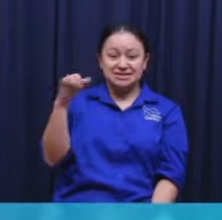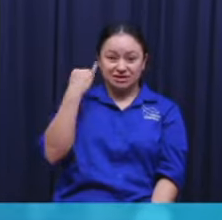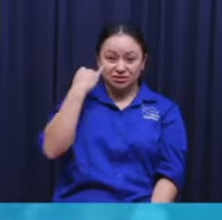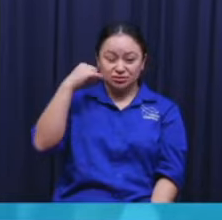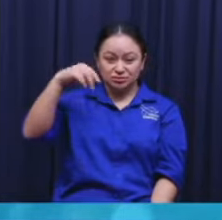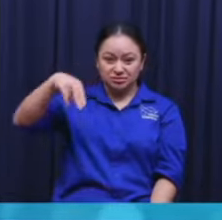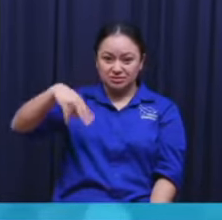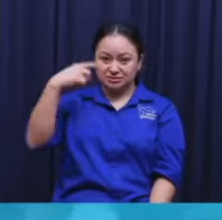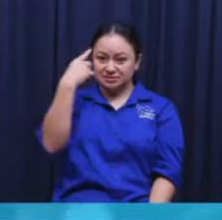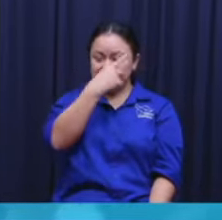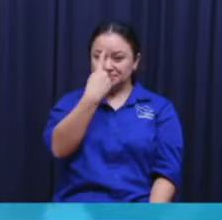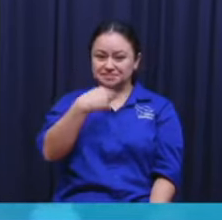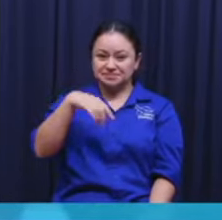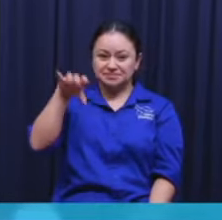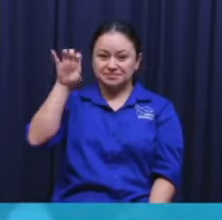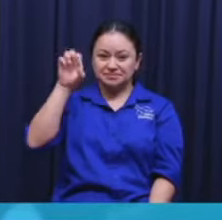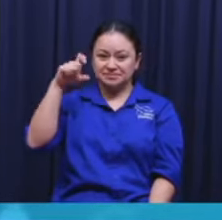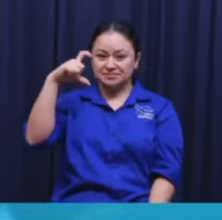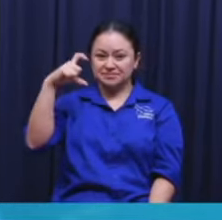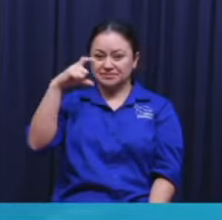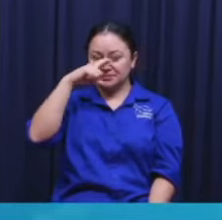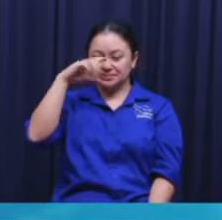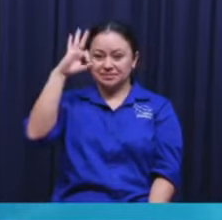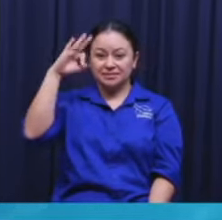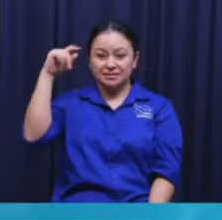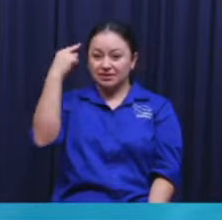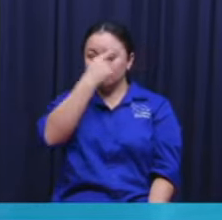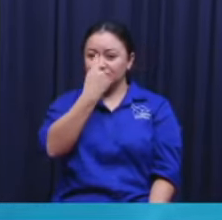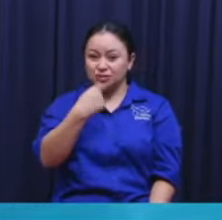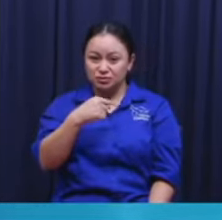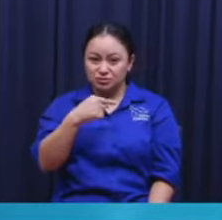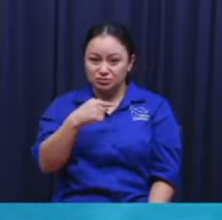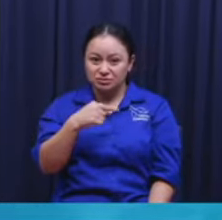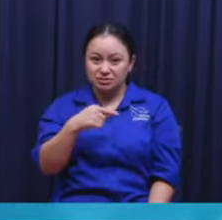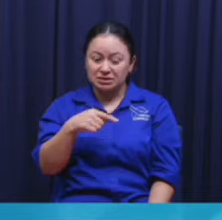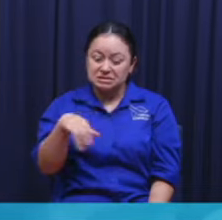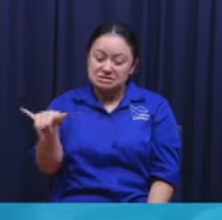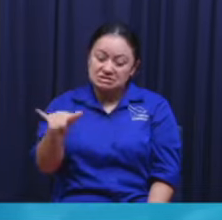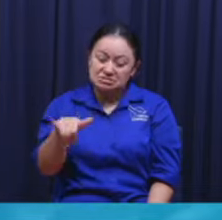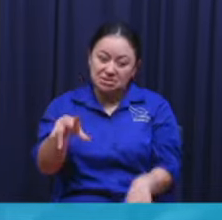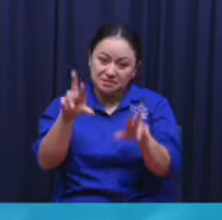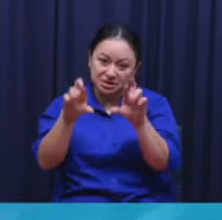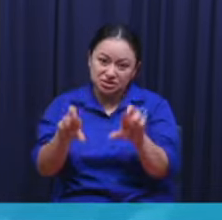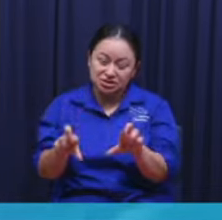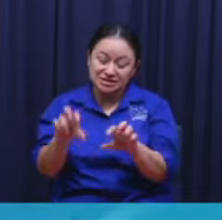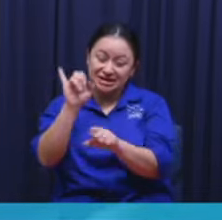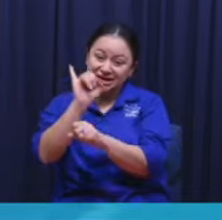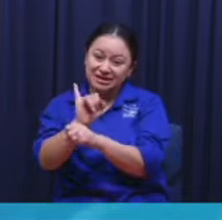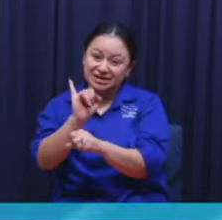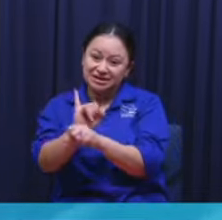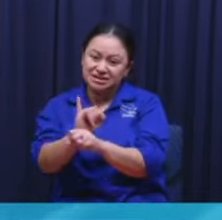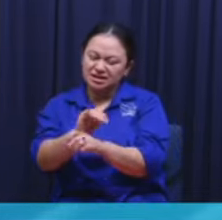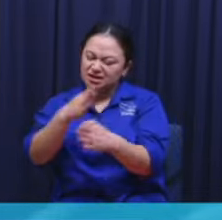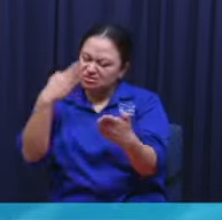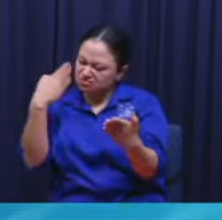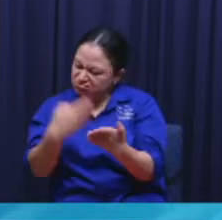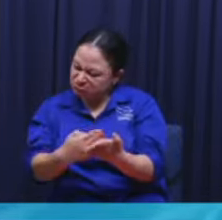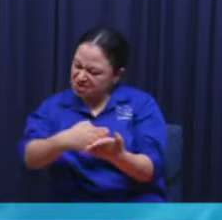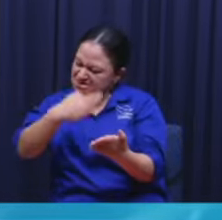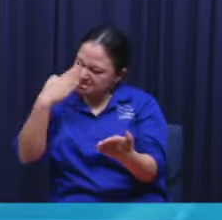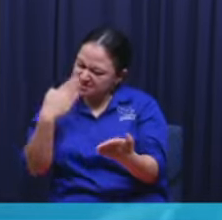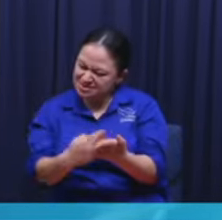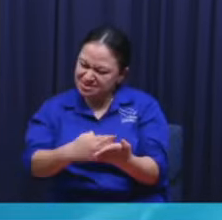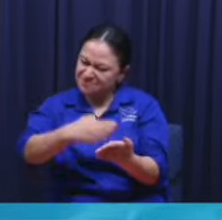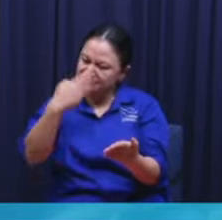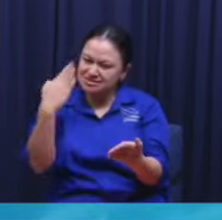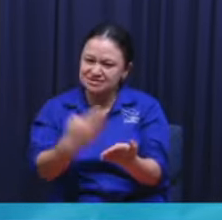vez vuelve a fastidiar. Entonces, así hay cristianos grillos en las congregaciones. que empiezan a fastidiar. Cuando